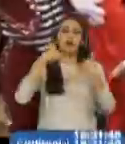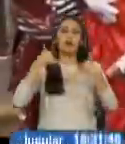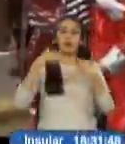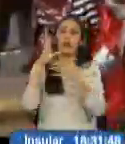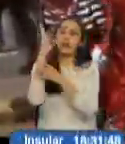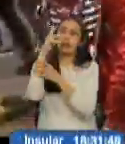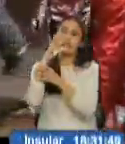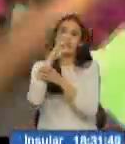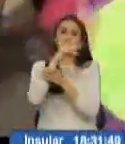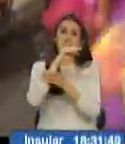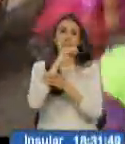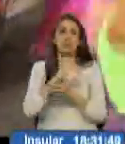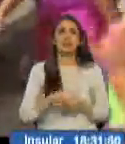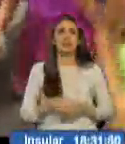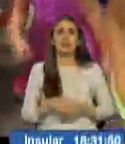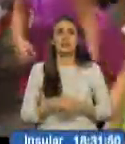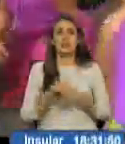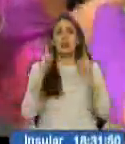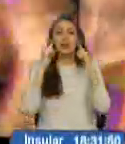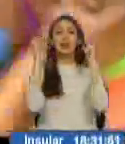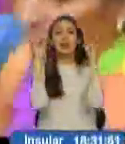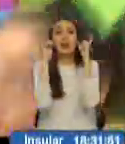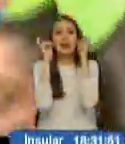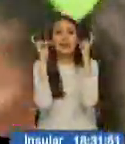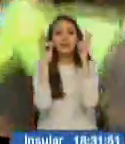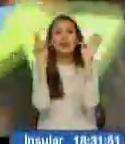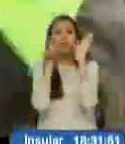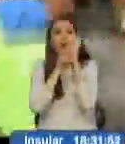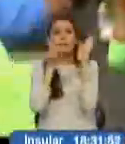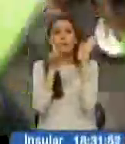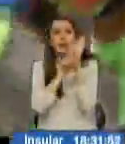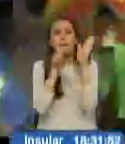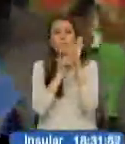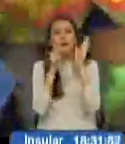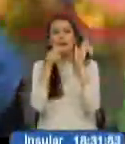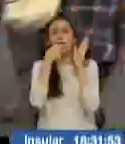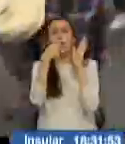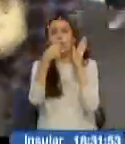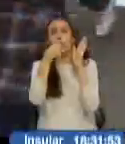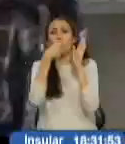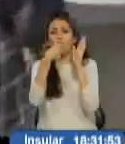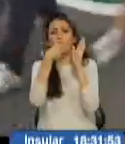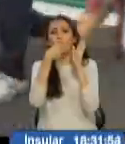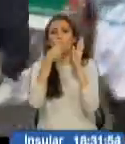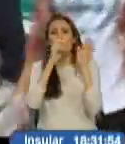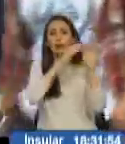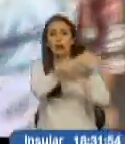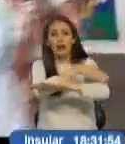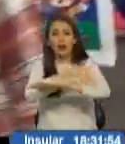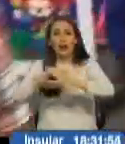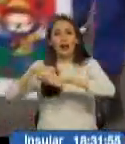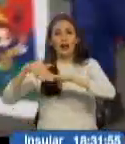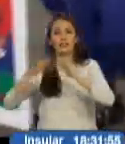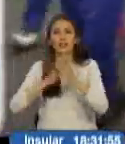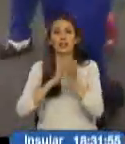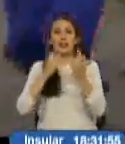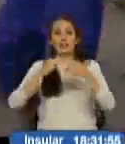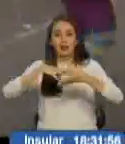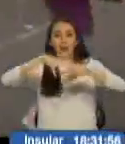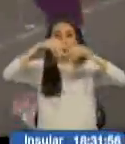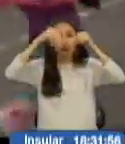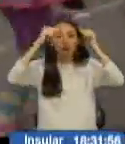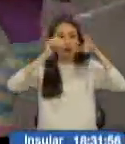hacen malabares. El sonido de los silbatos y la música acompañaron el desfile colorido mientras algunos realizaban trucos durante el